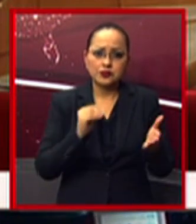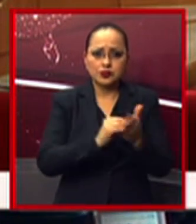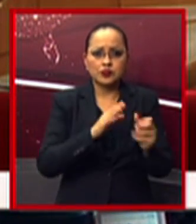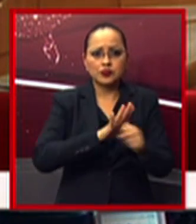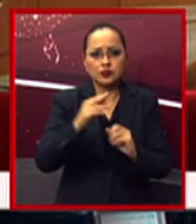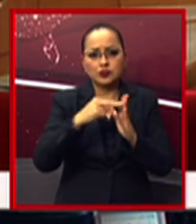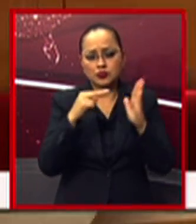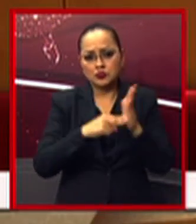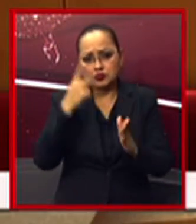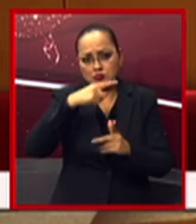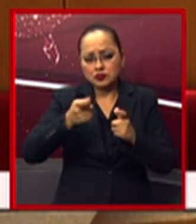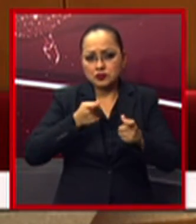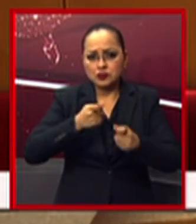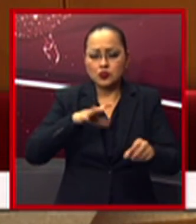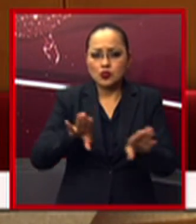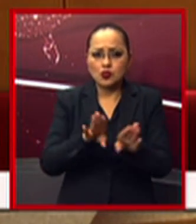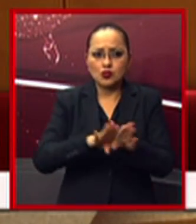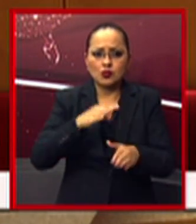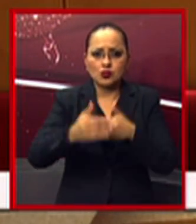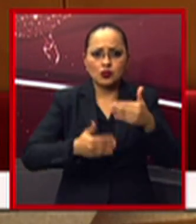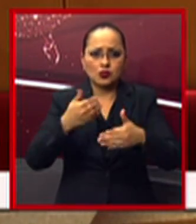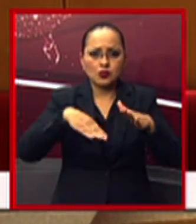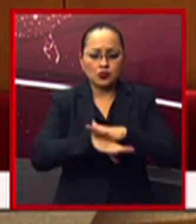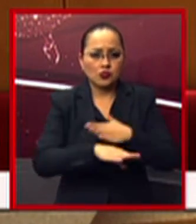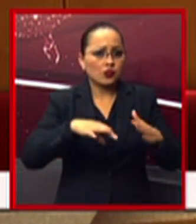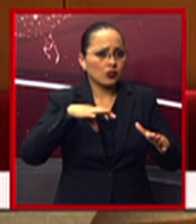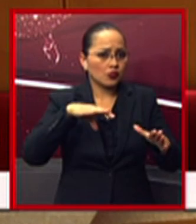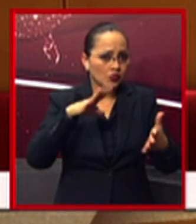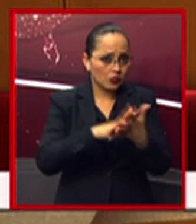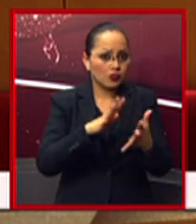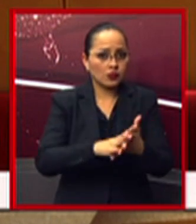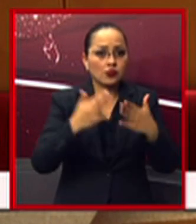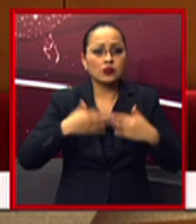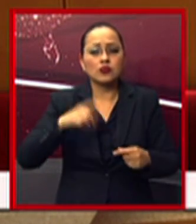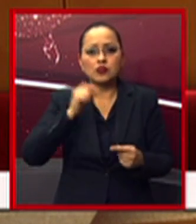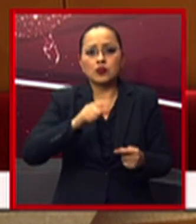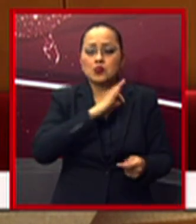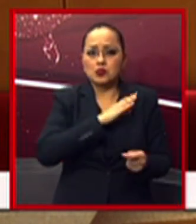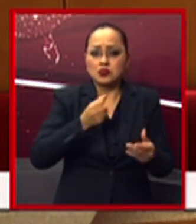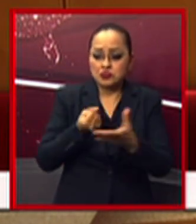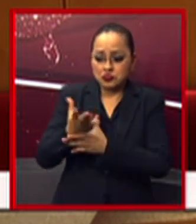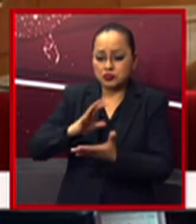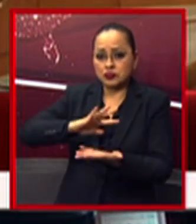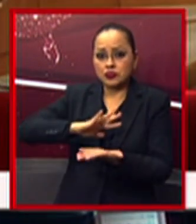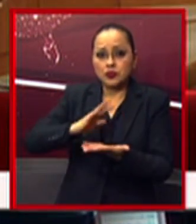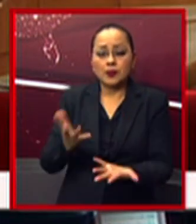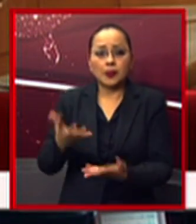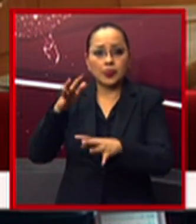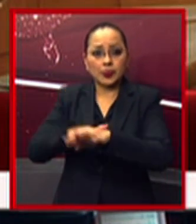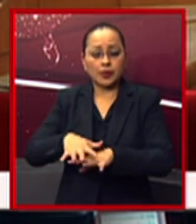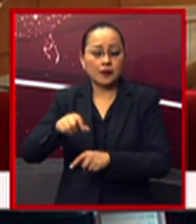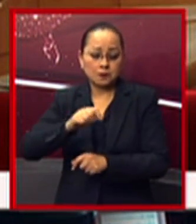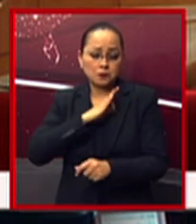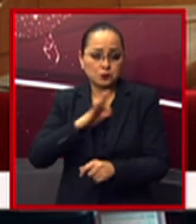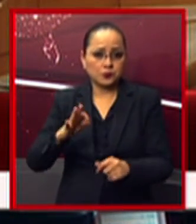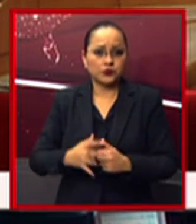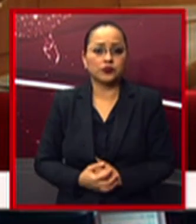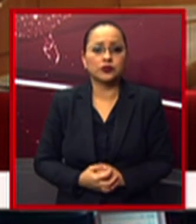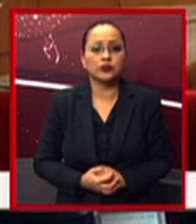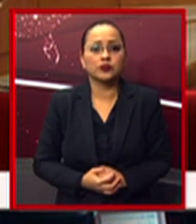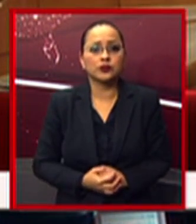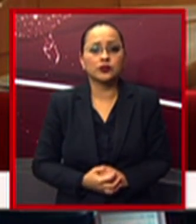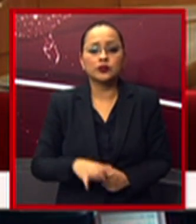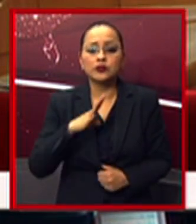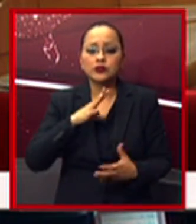normas que regulen el proceso de internamiento en los reclusorios, así como de la readaptación social de sentenciados.